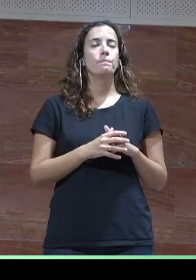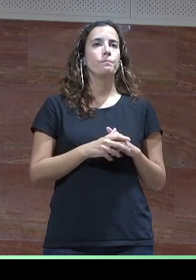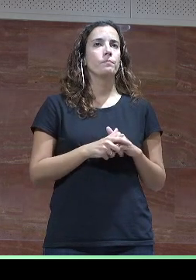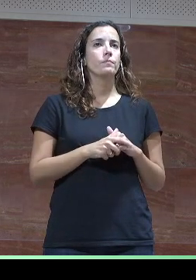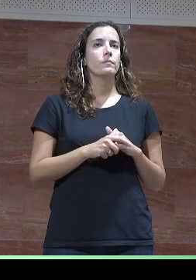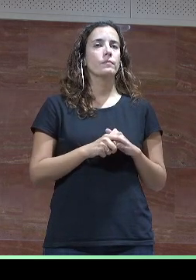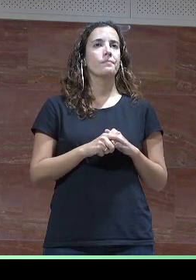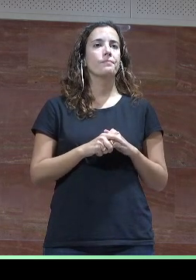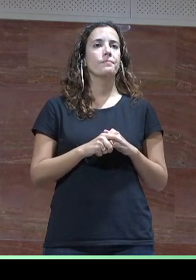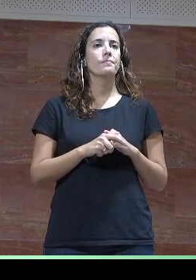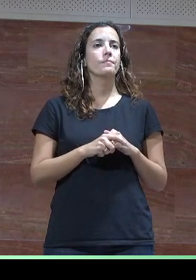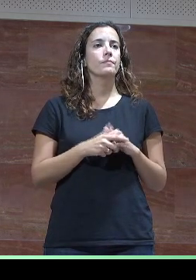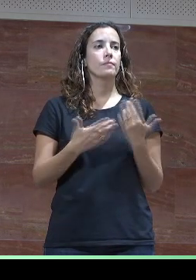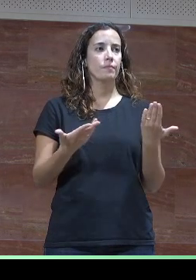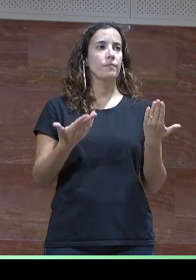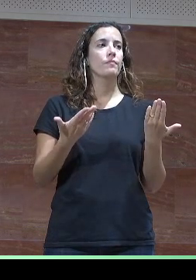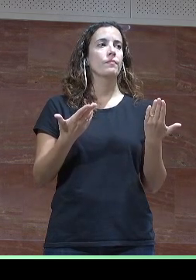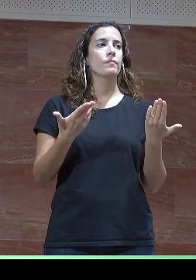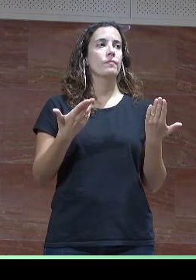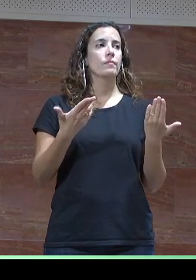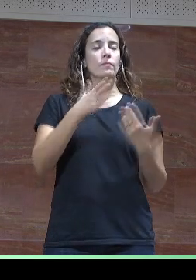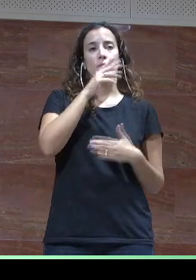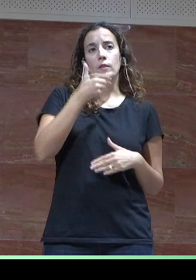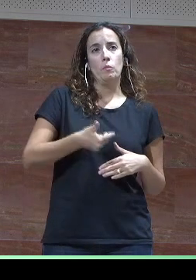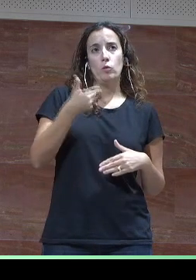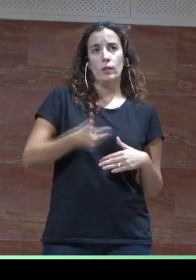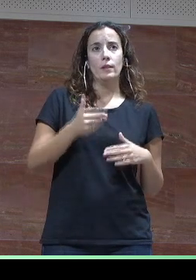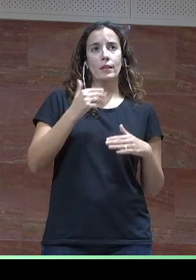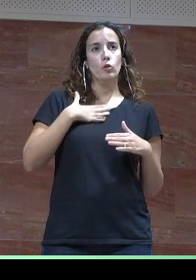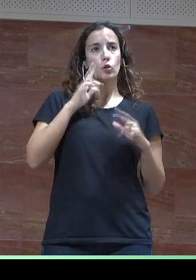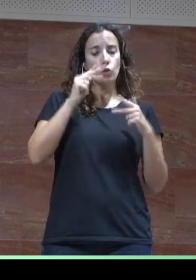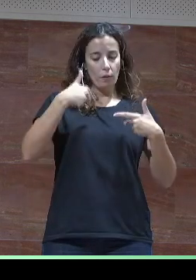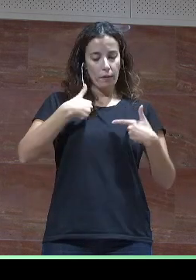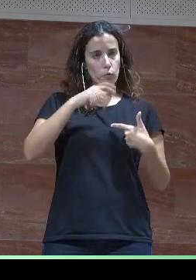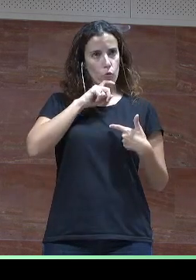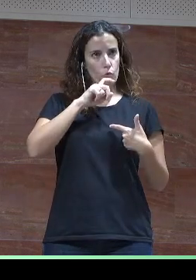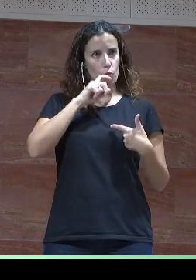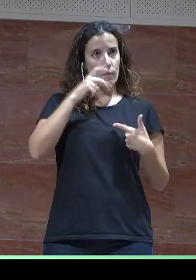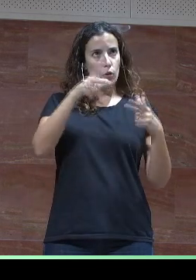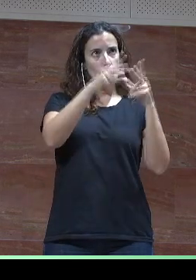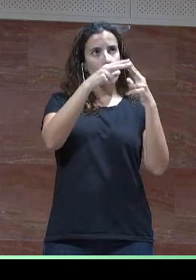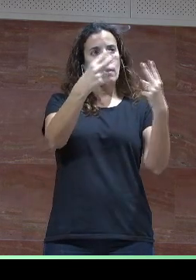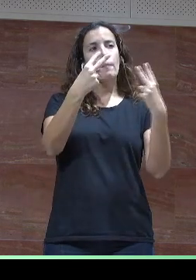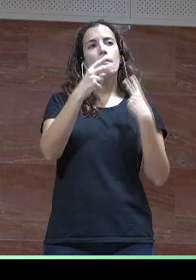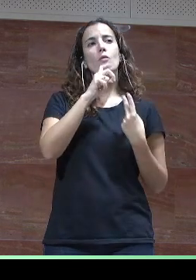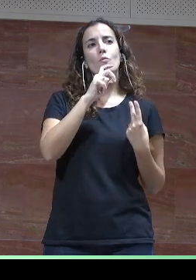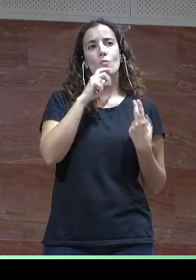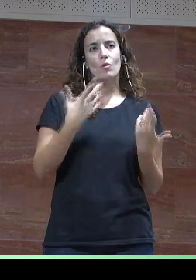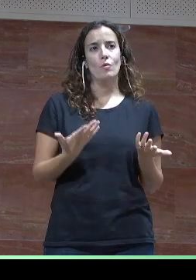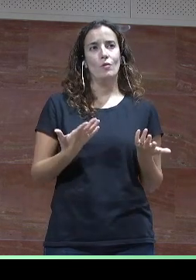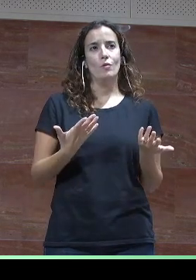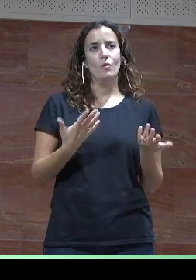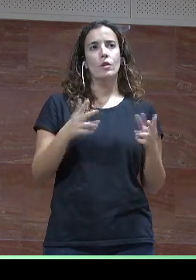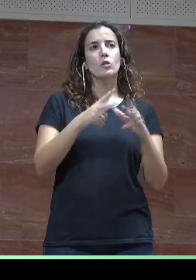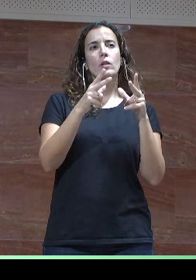si esa visión, porque es importante cómo nos vemos nosotros mismos, pero cómo nos ve la sociedad, cómo nos ve, si nos